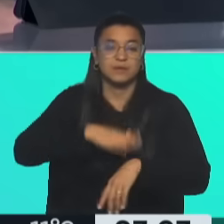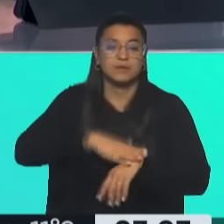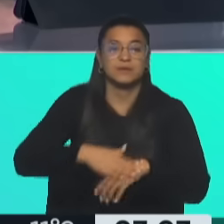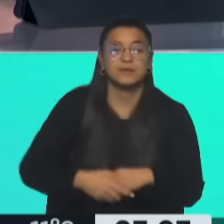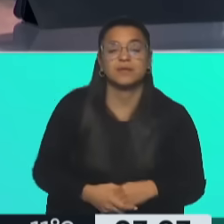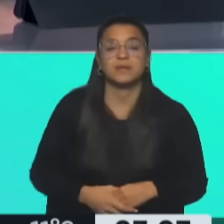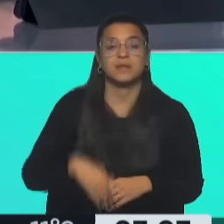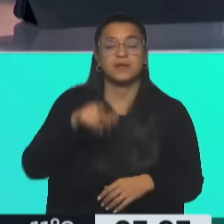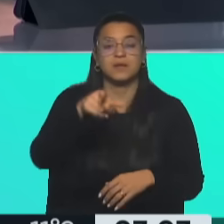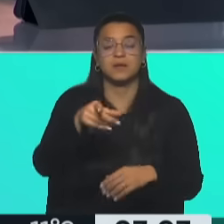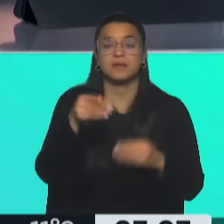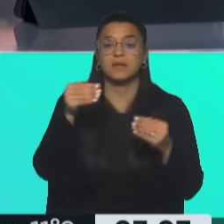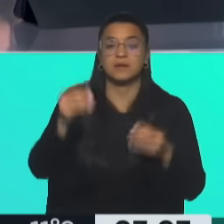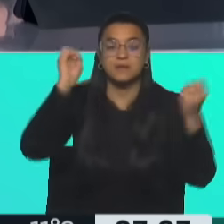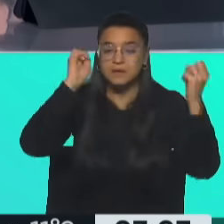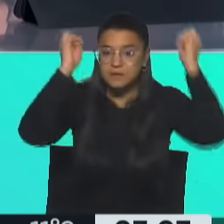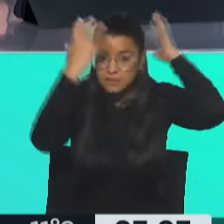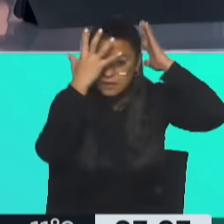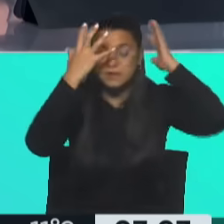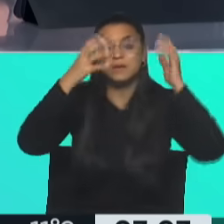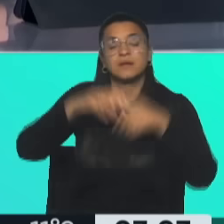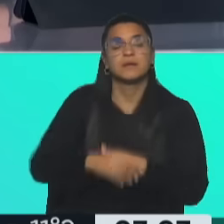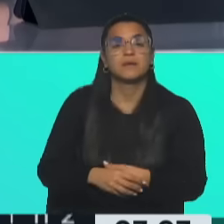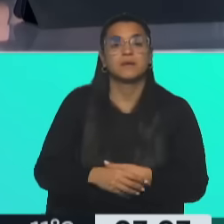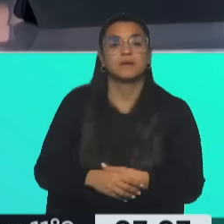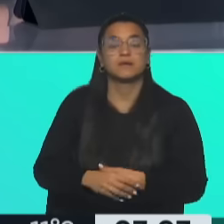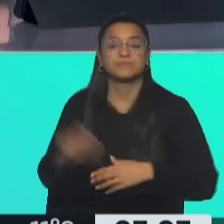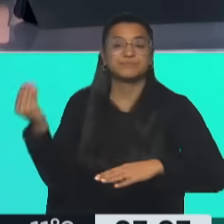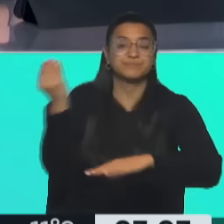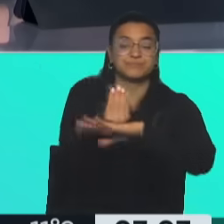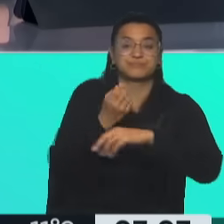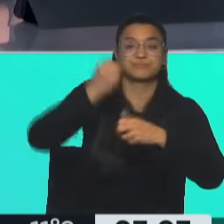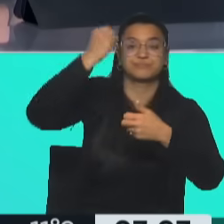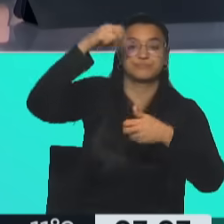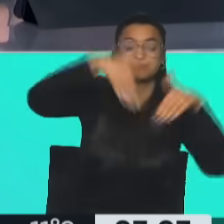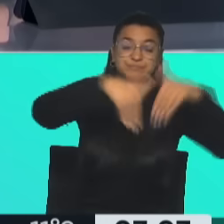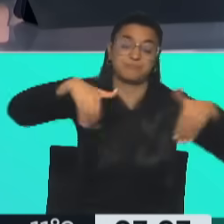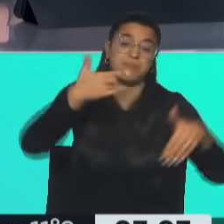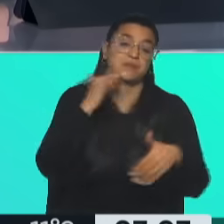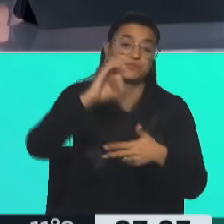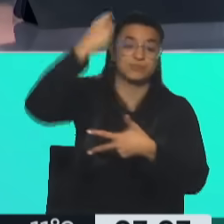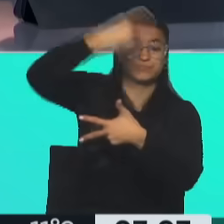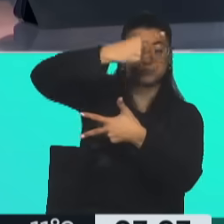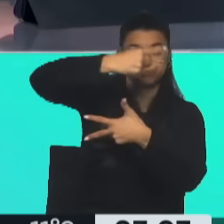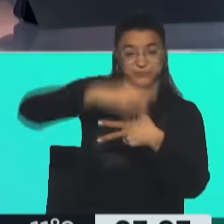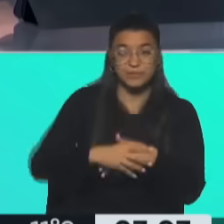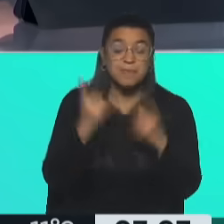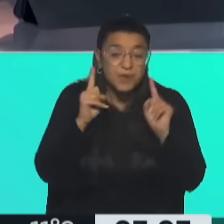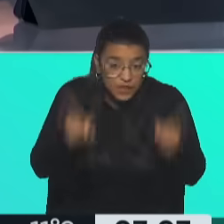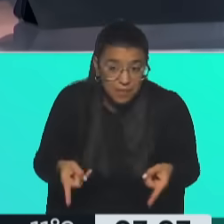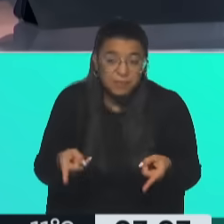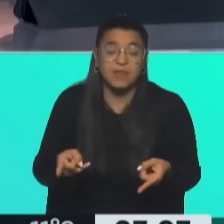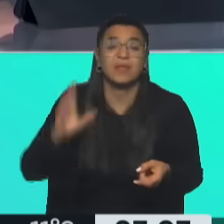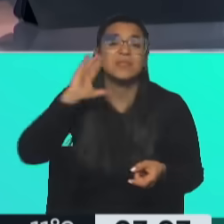de tercios es un hecho Javier minels Miley se impone en las primarias abiertas simultáneas a nivel nacional Pero además se